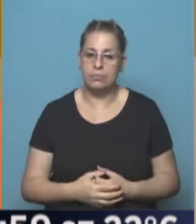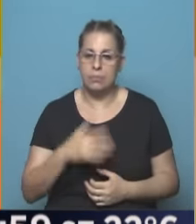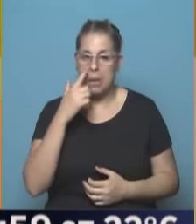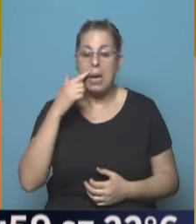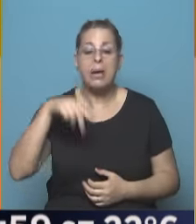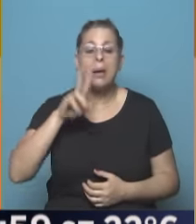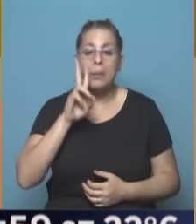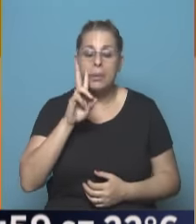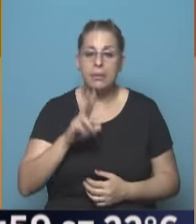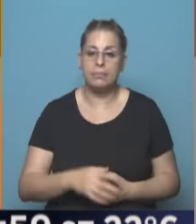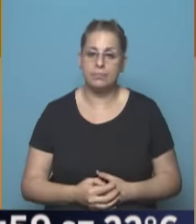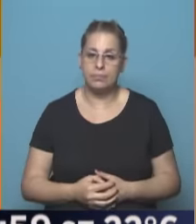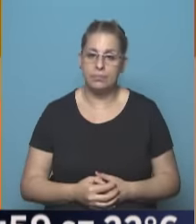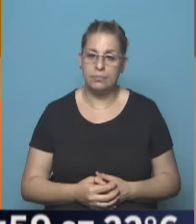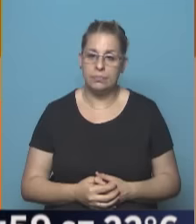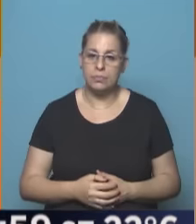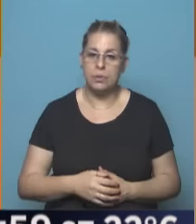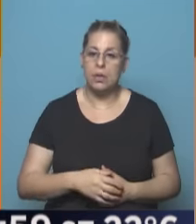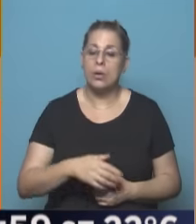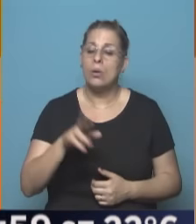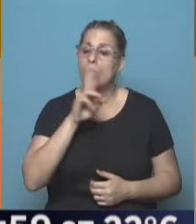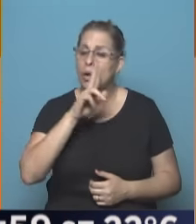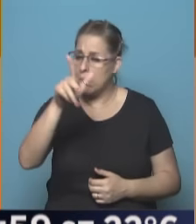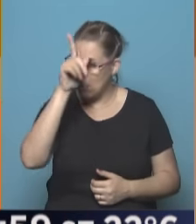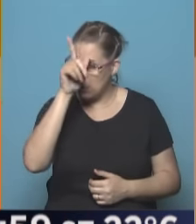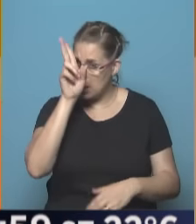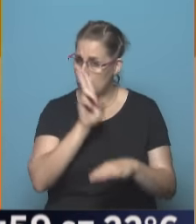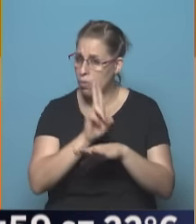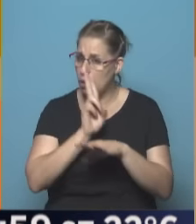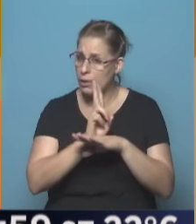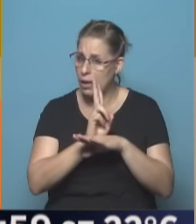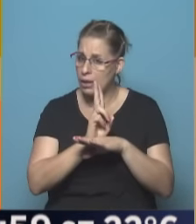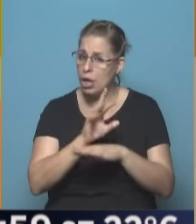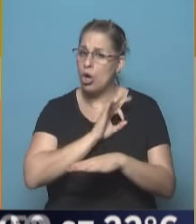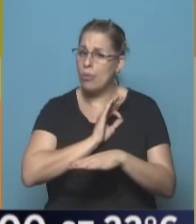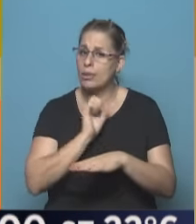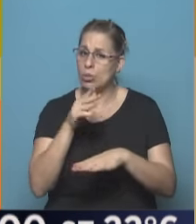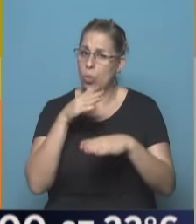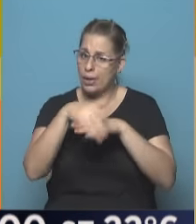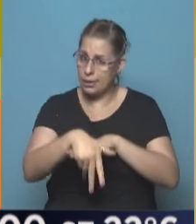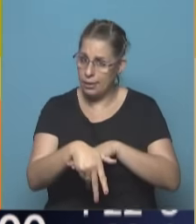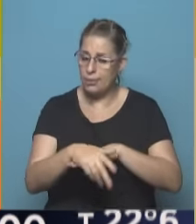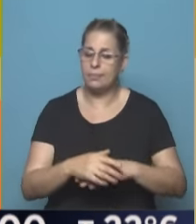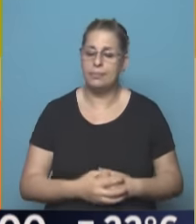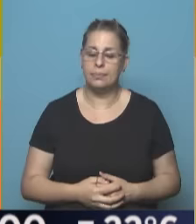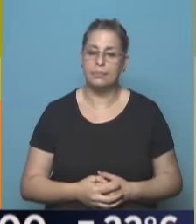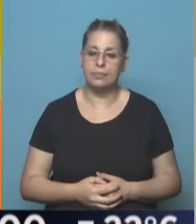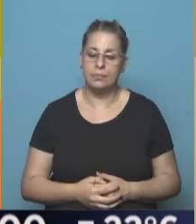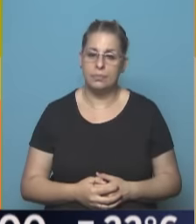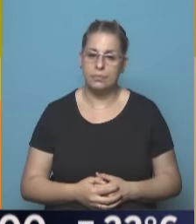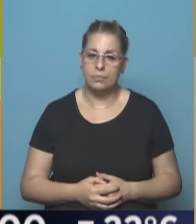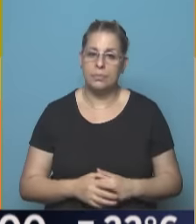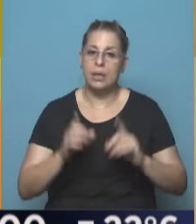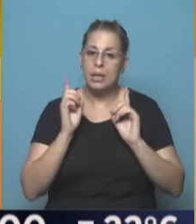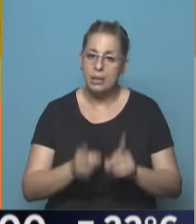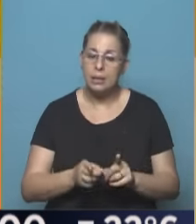viendo a las efectivas que están custodiando la entrada de la comisaría, recomponiendo